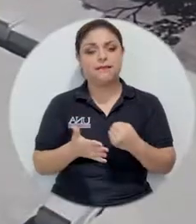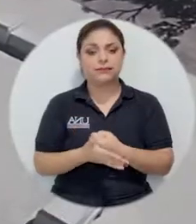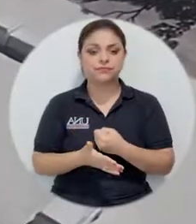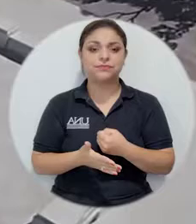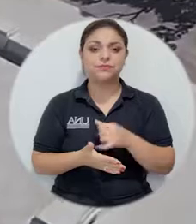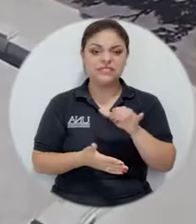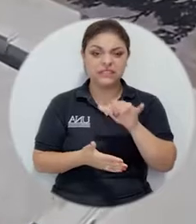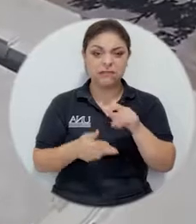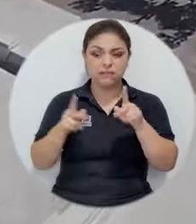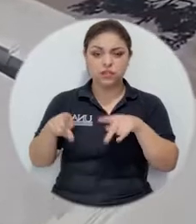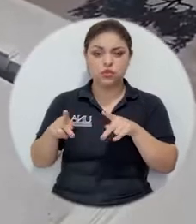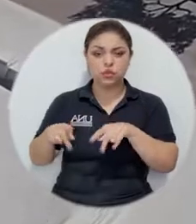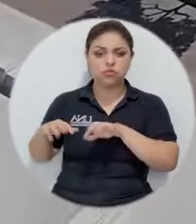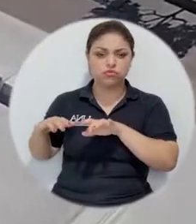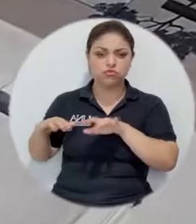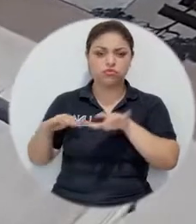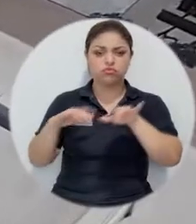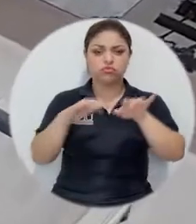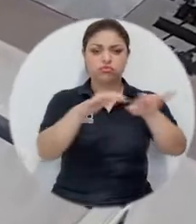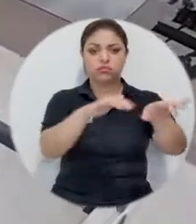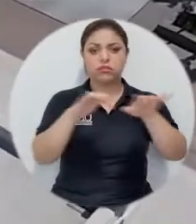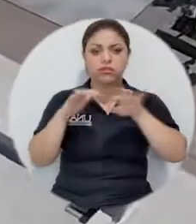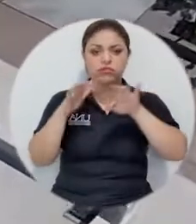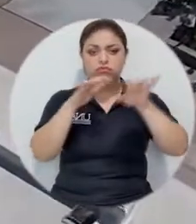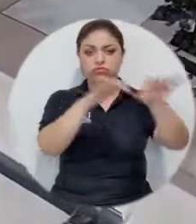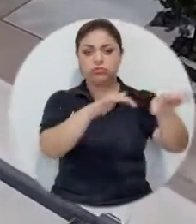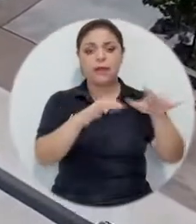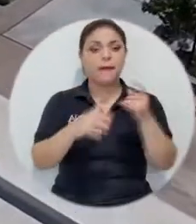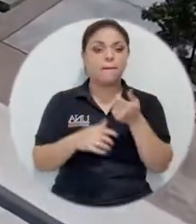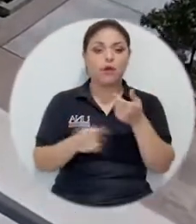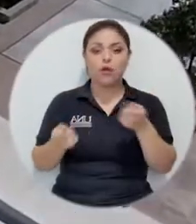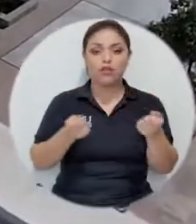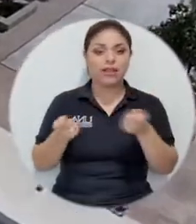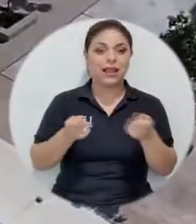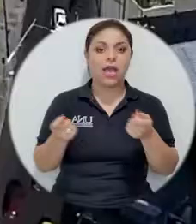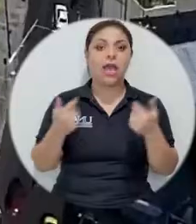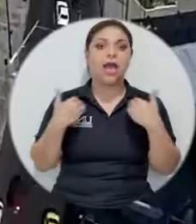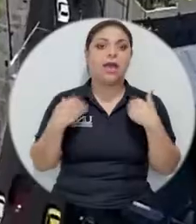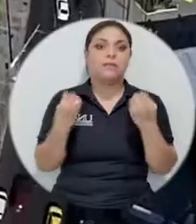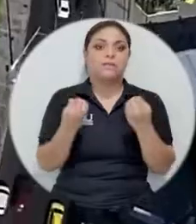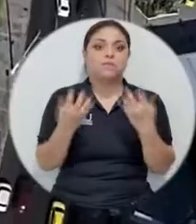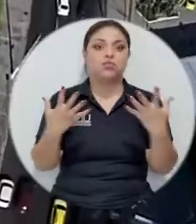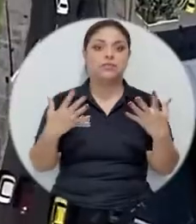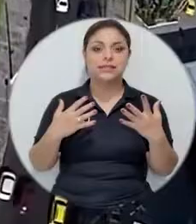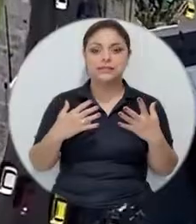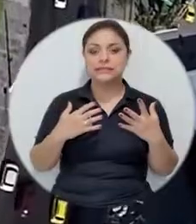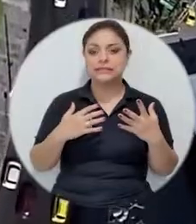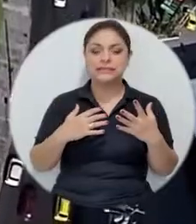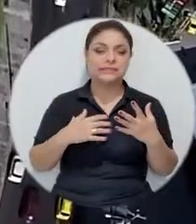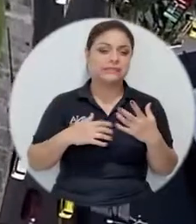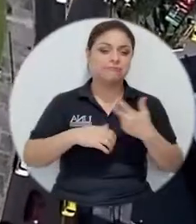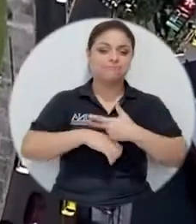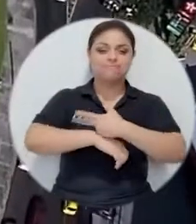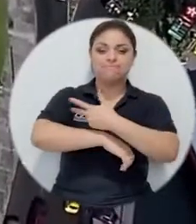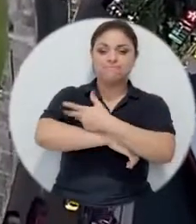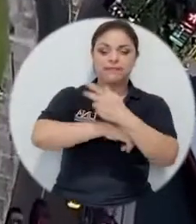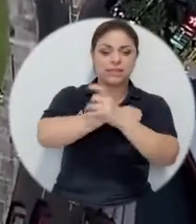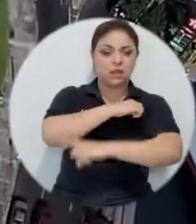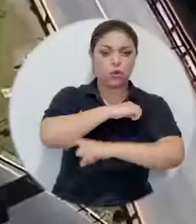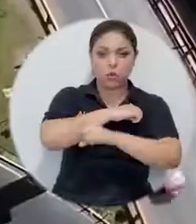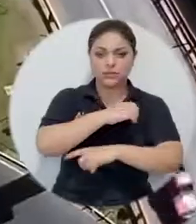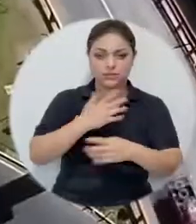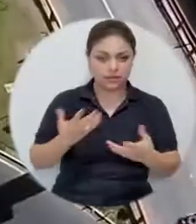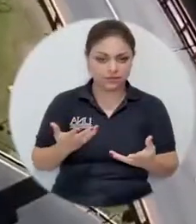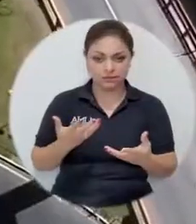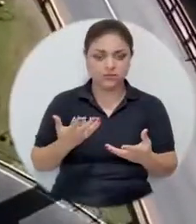Lamentablemente, este flujo humano poco controlado genera una serie de delincuencias vinculadas. Las